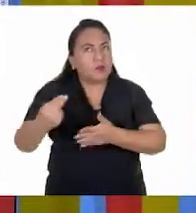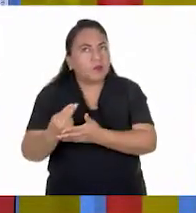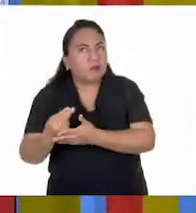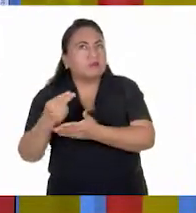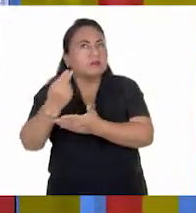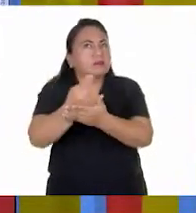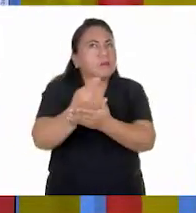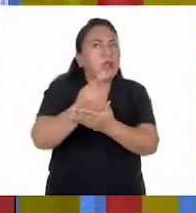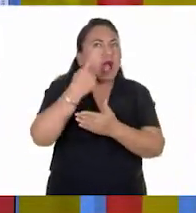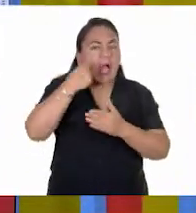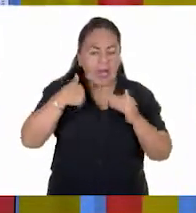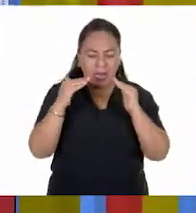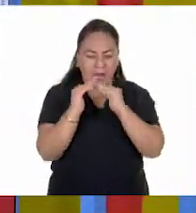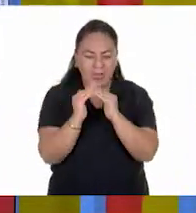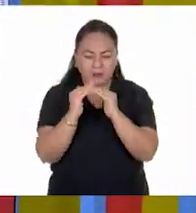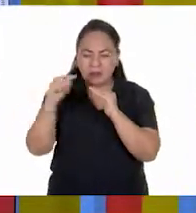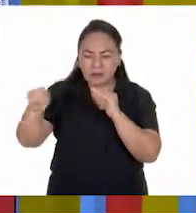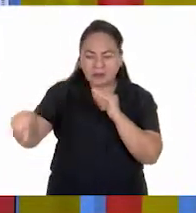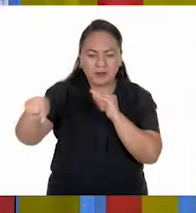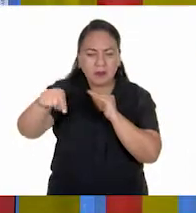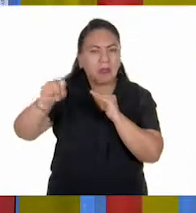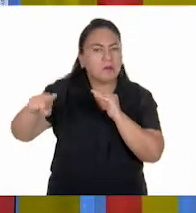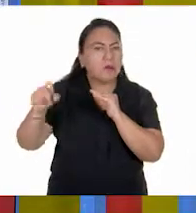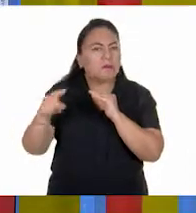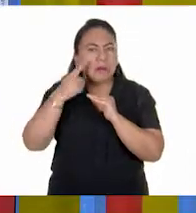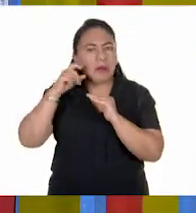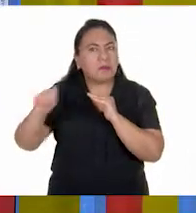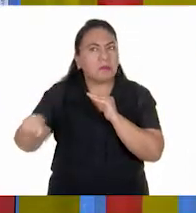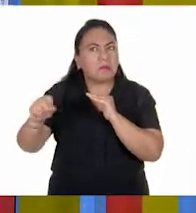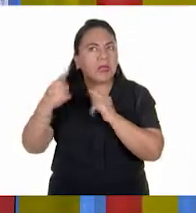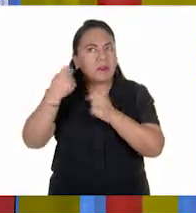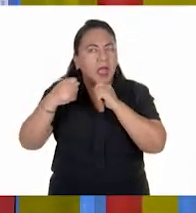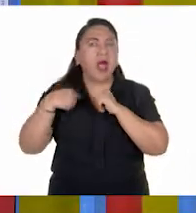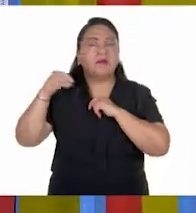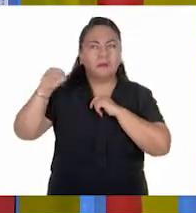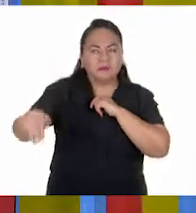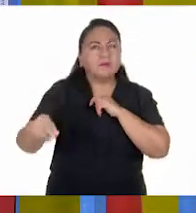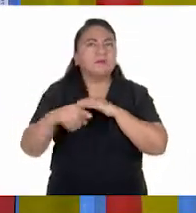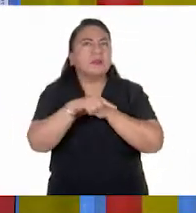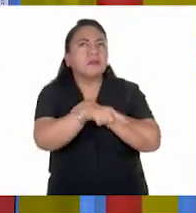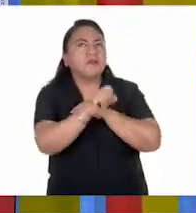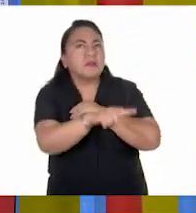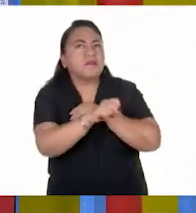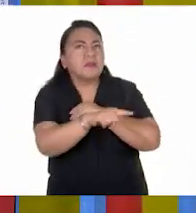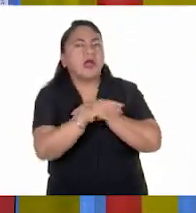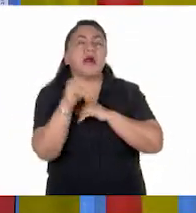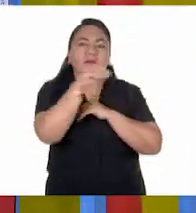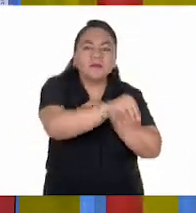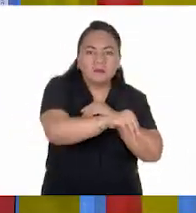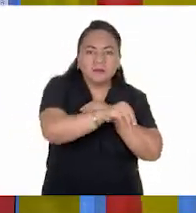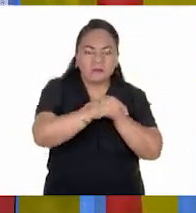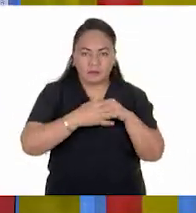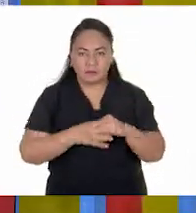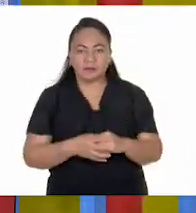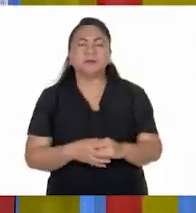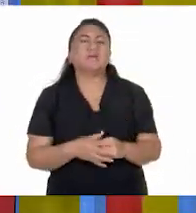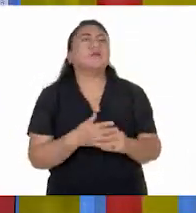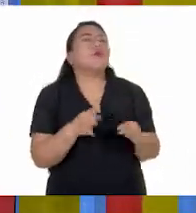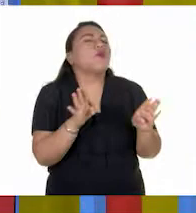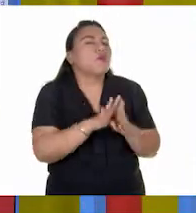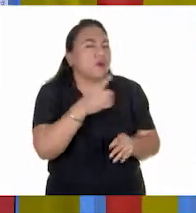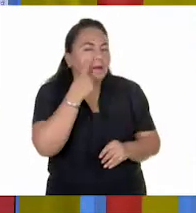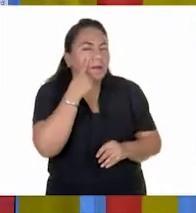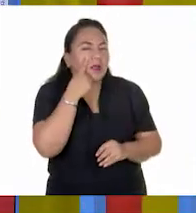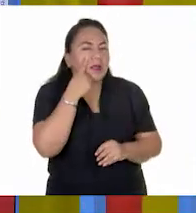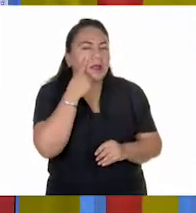en lugares que siempre están establecidos o que son fijos y que no se van a estar moviendo. ¿Qué te parecería, Pili, si yo te dijera